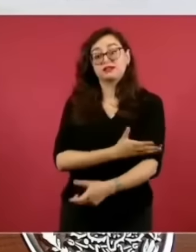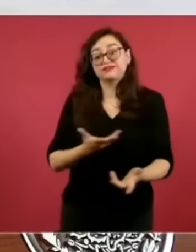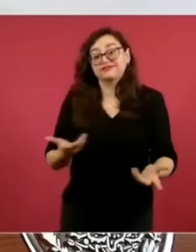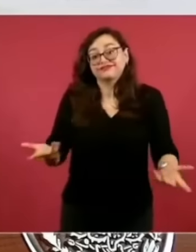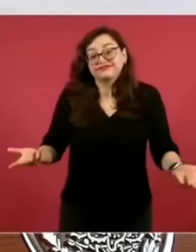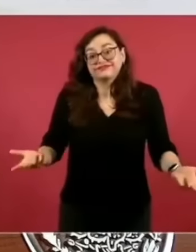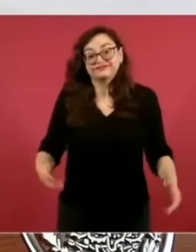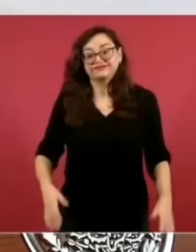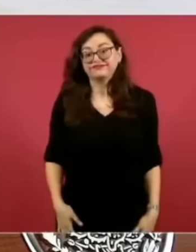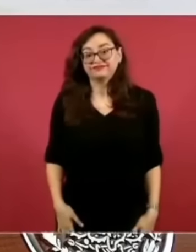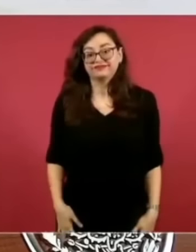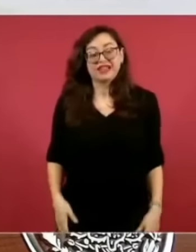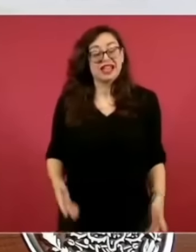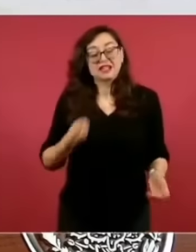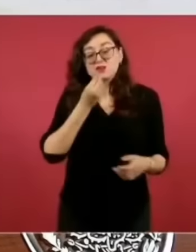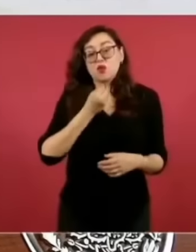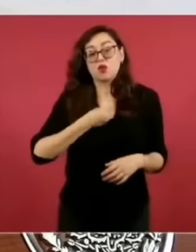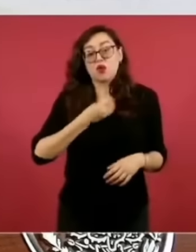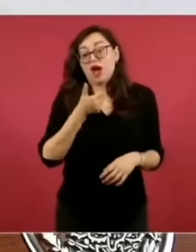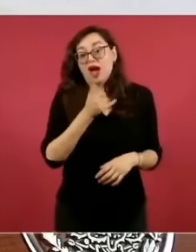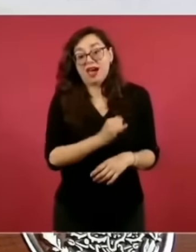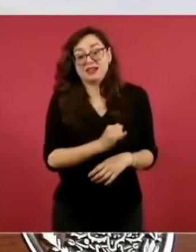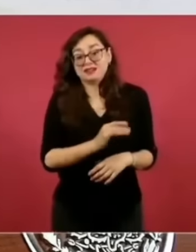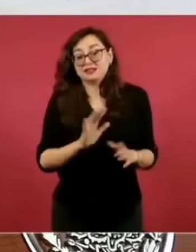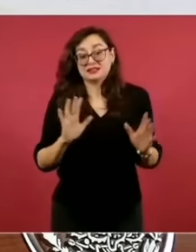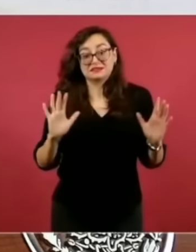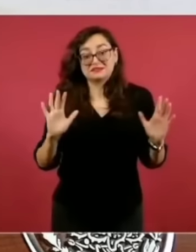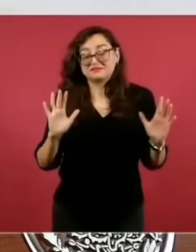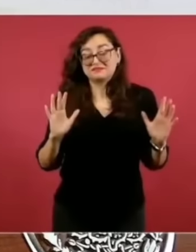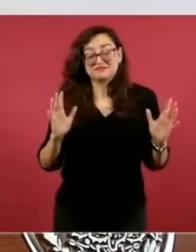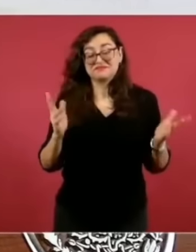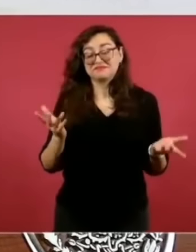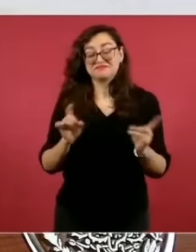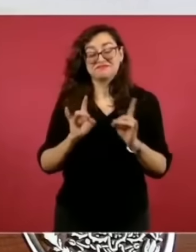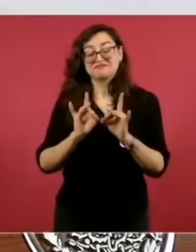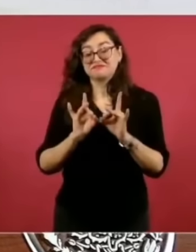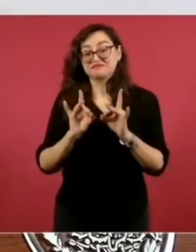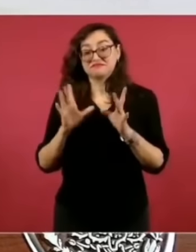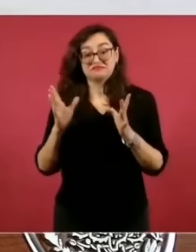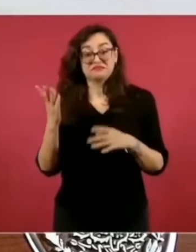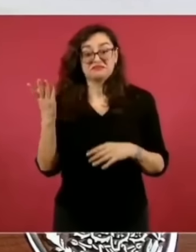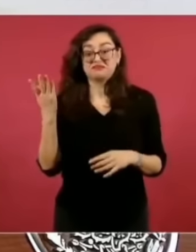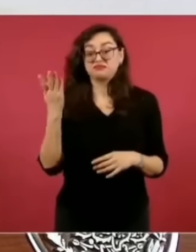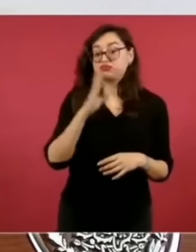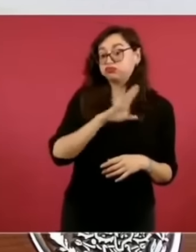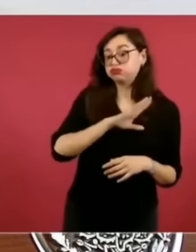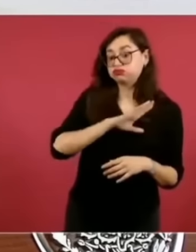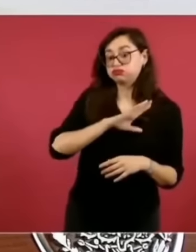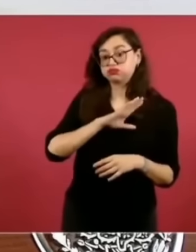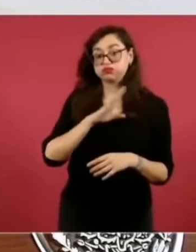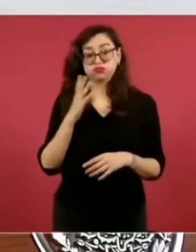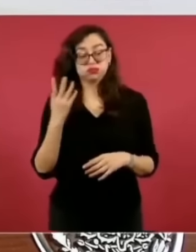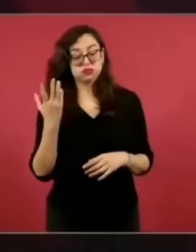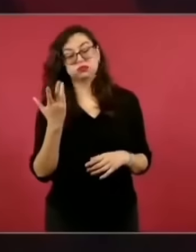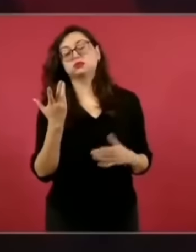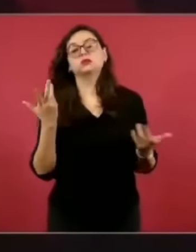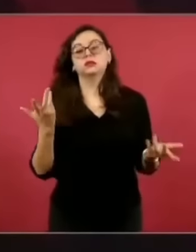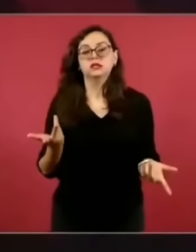Se volvió un reaccionario y muy lamentablemente al triunfo de la